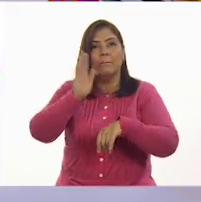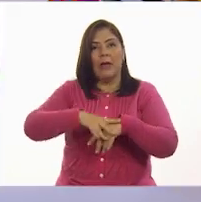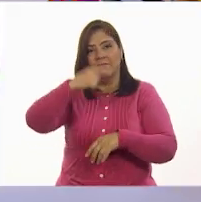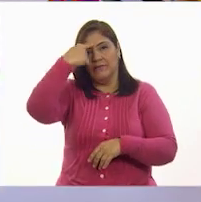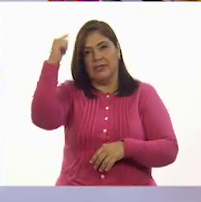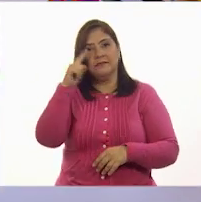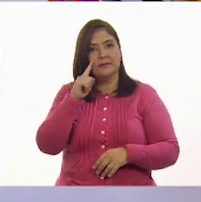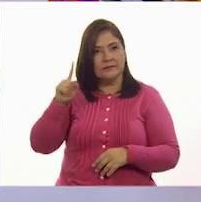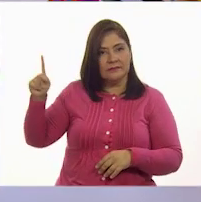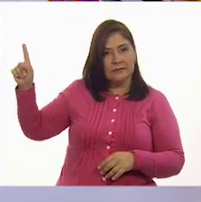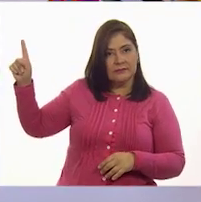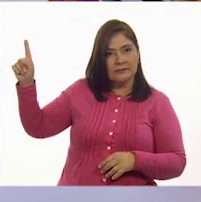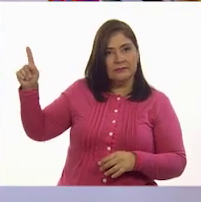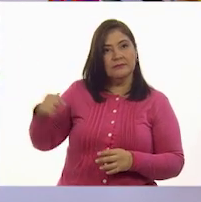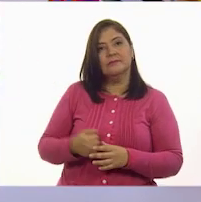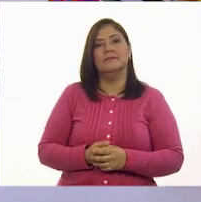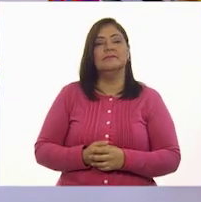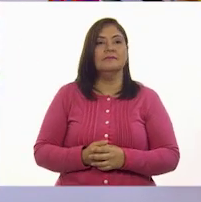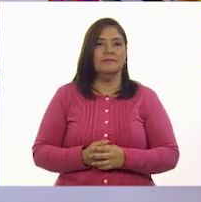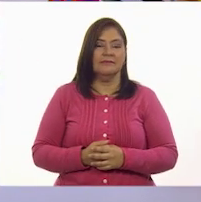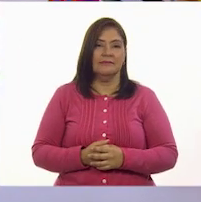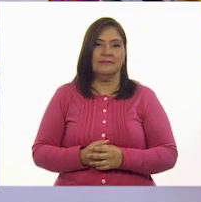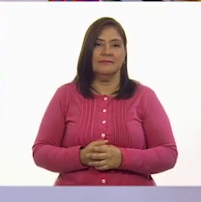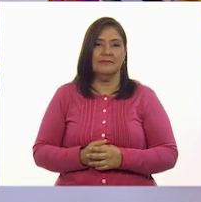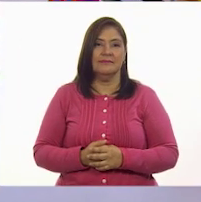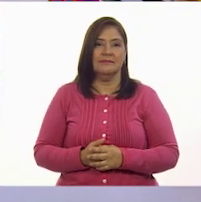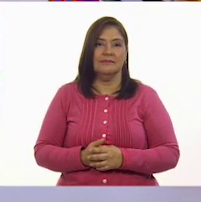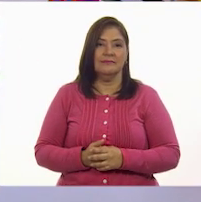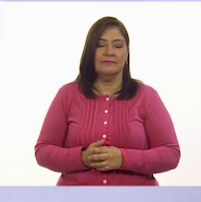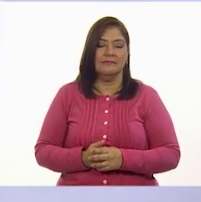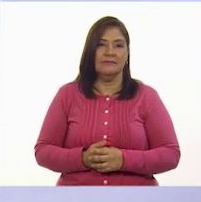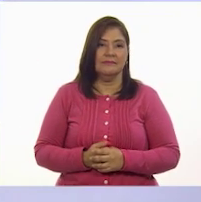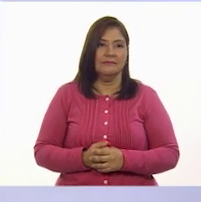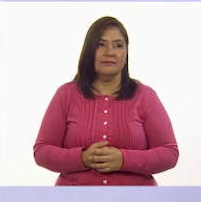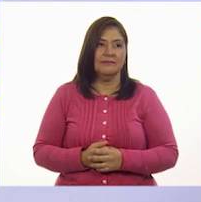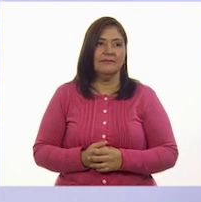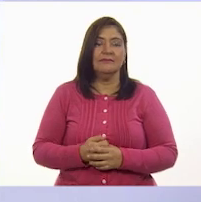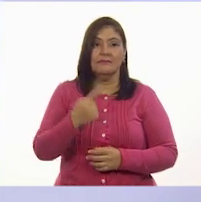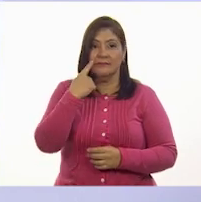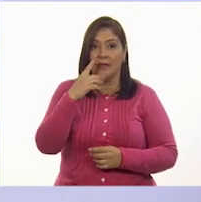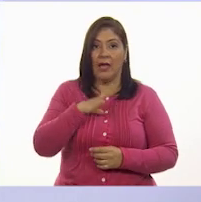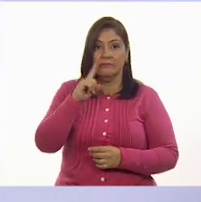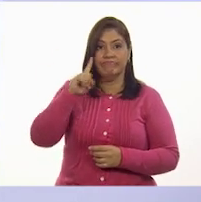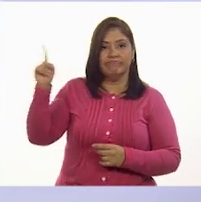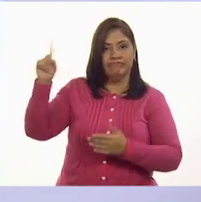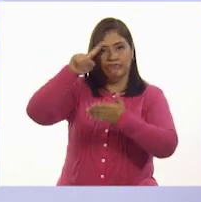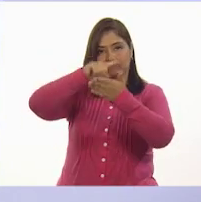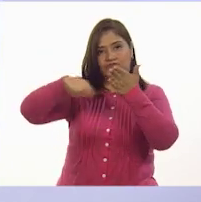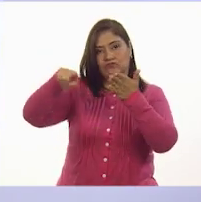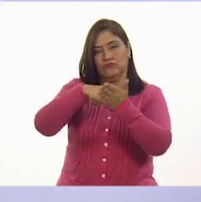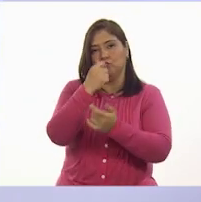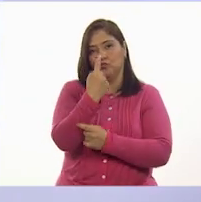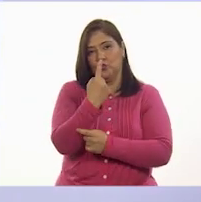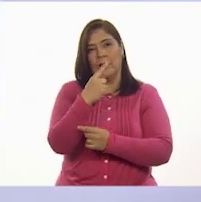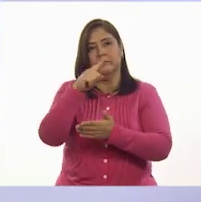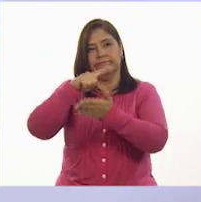esas 5 estrellas. Y aquí tenemos 1,